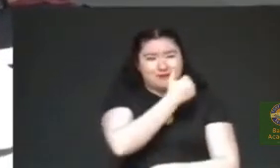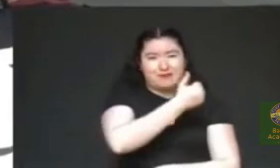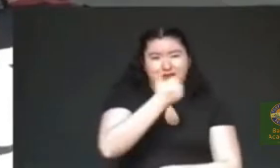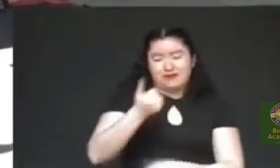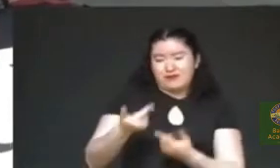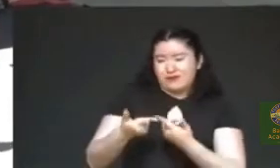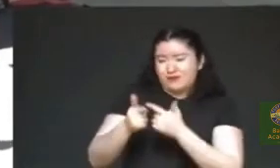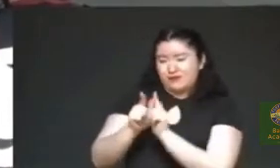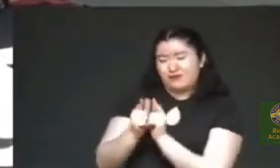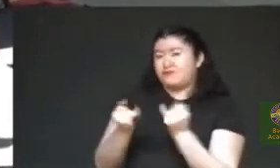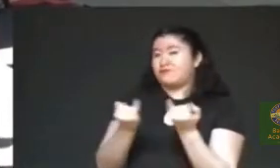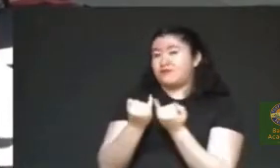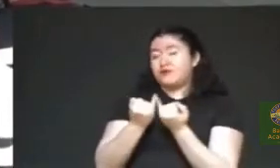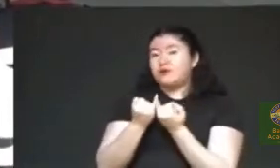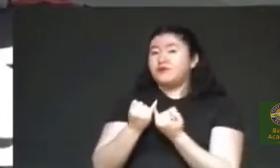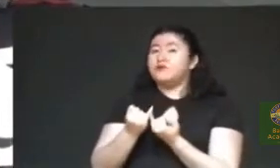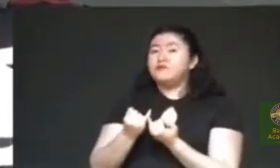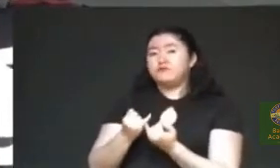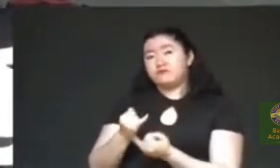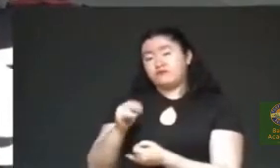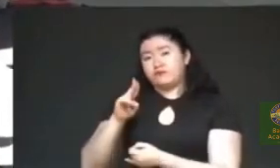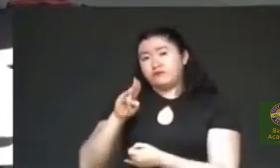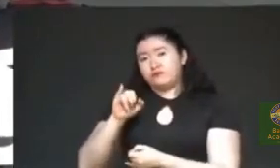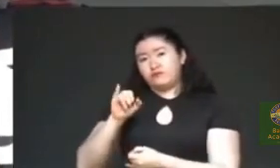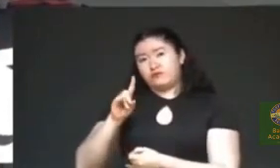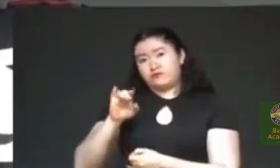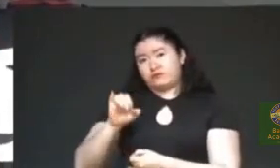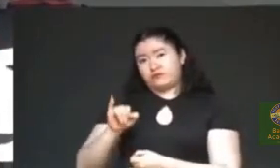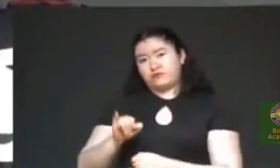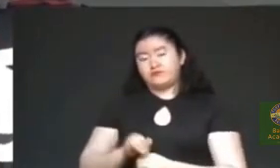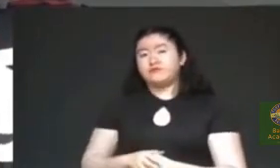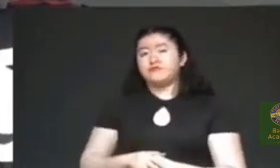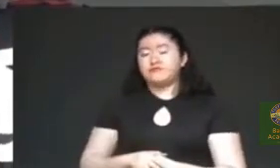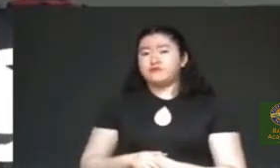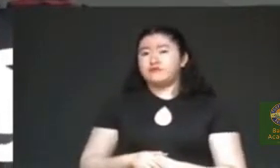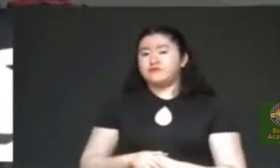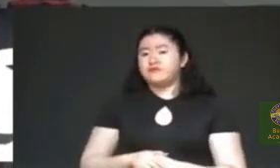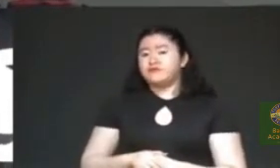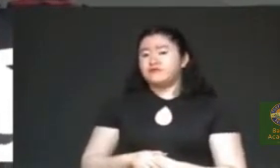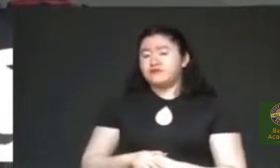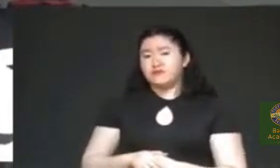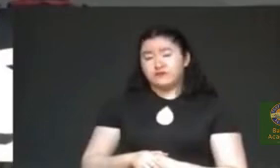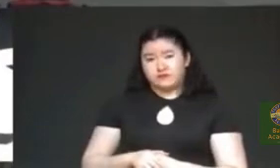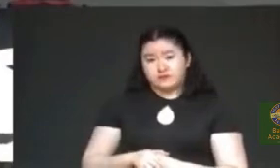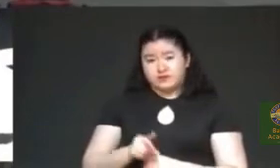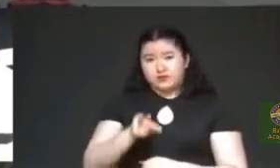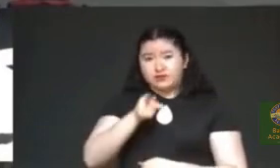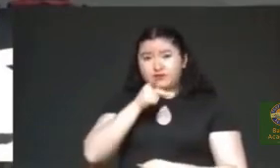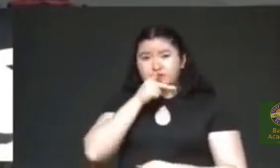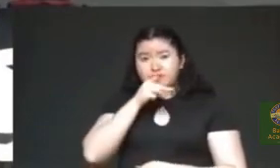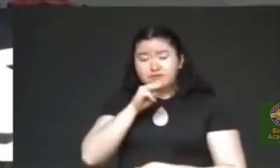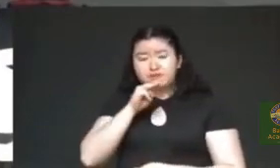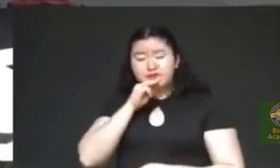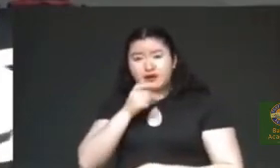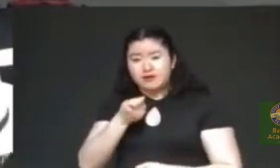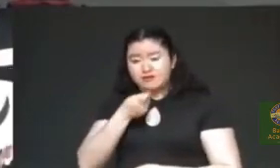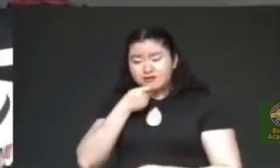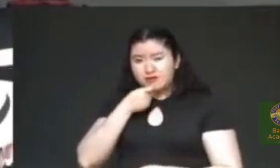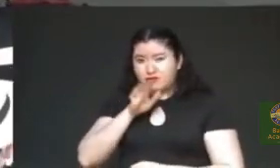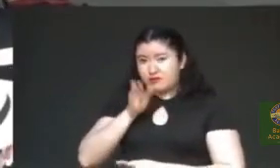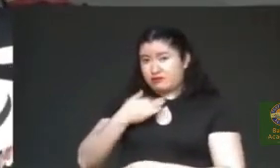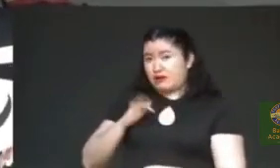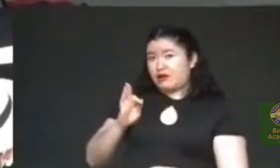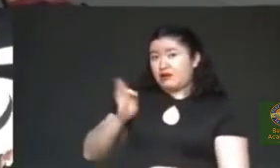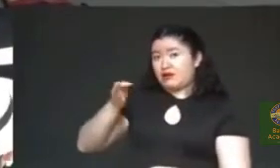las unidades UDEI que también están apoyando en este tema, ¿cuál es el porcentaje de niños o de papás que han manifestado que van a traer a sus niños a la escuela el